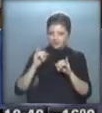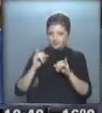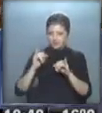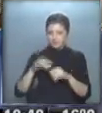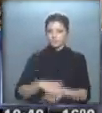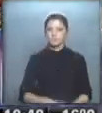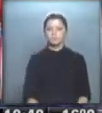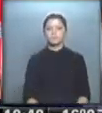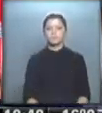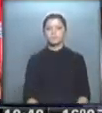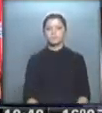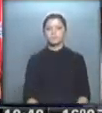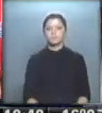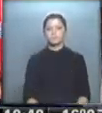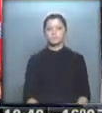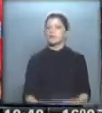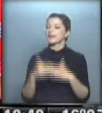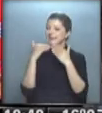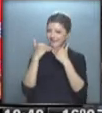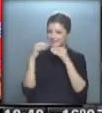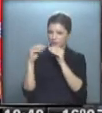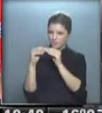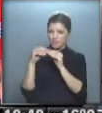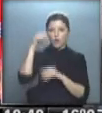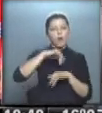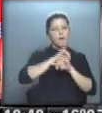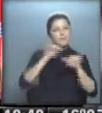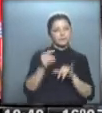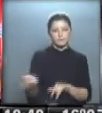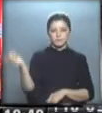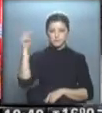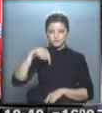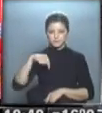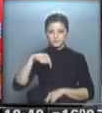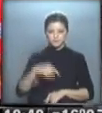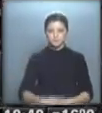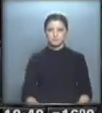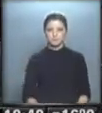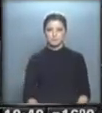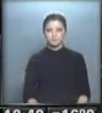Gracias, Fernando. Pausa. Vamos, ya volvemos.